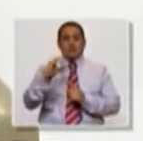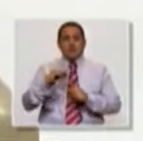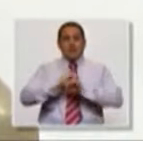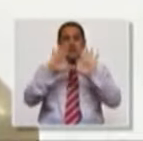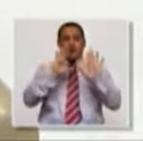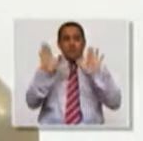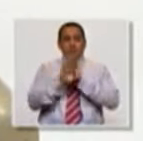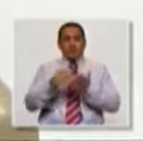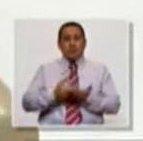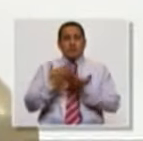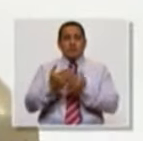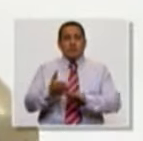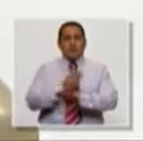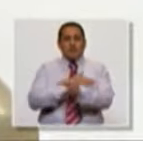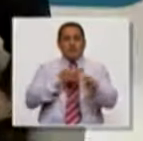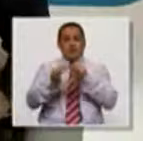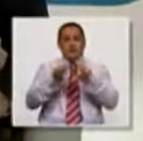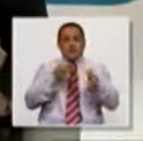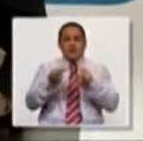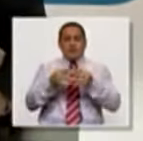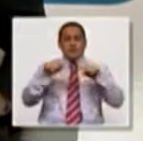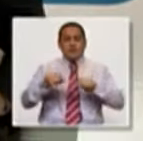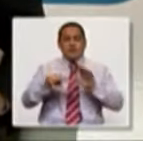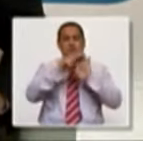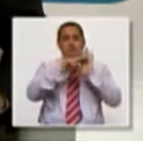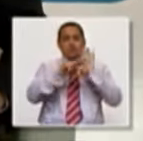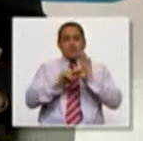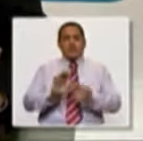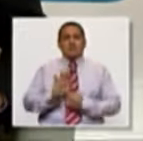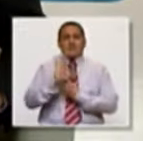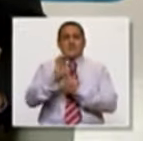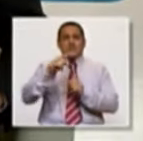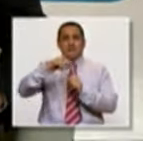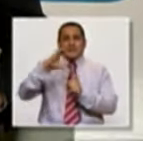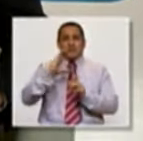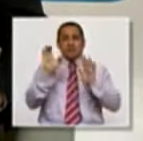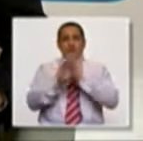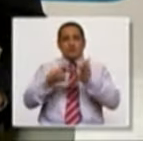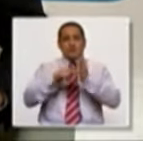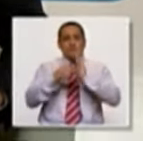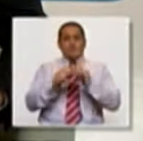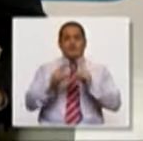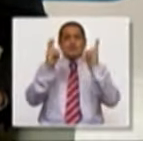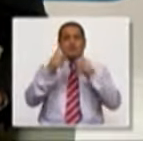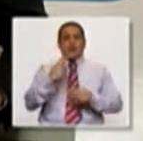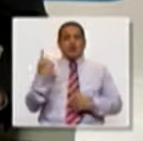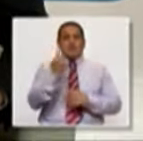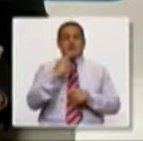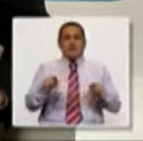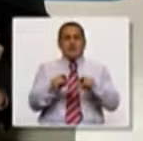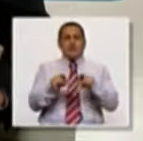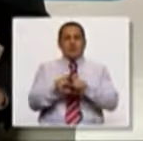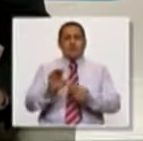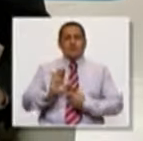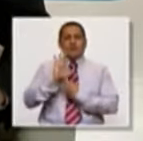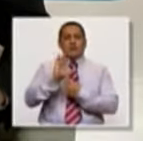un precedente, como ustedes ya saben, es esta norma que da el Tribunal Constitucional, que tiene efectos generales y que es casi aplicable o